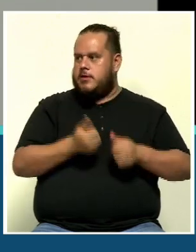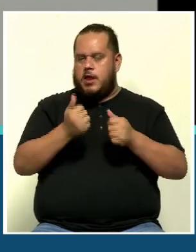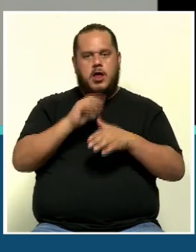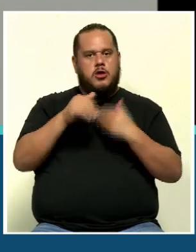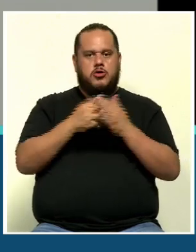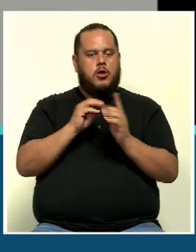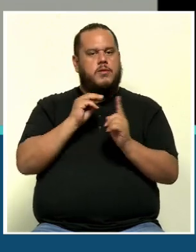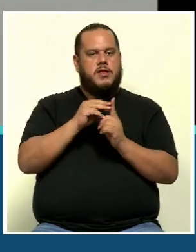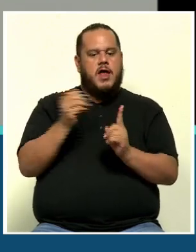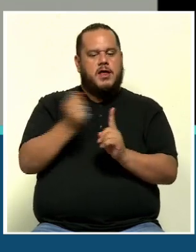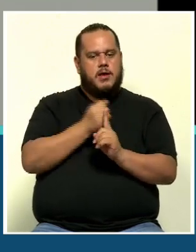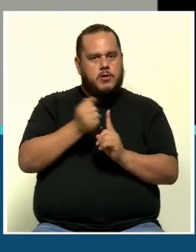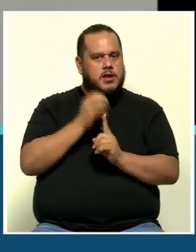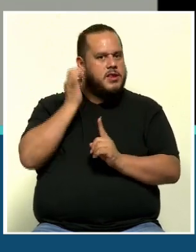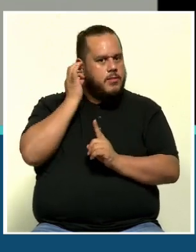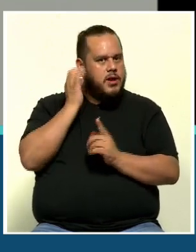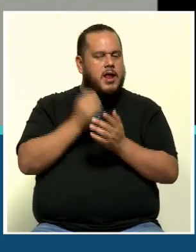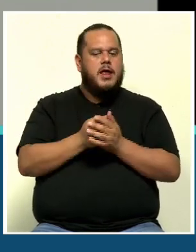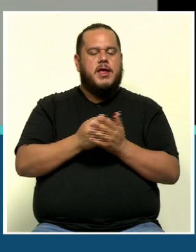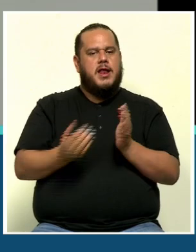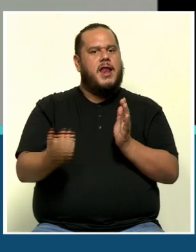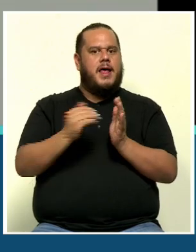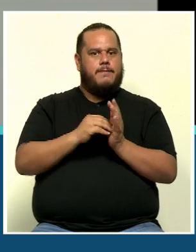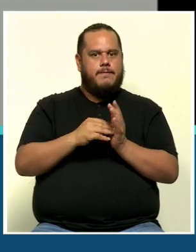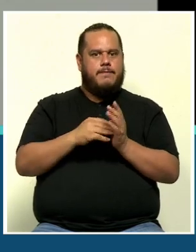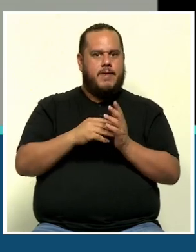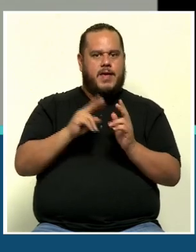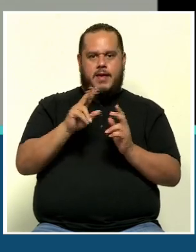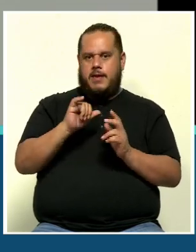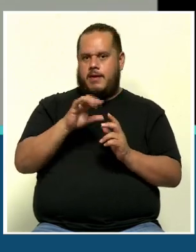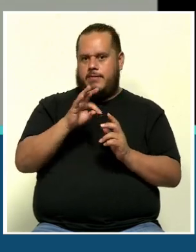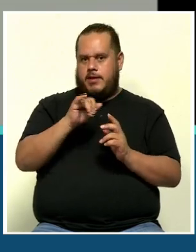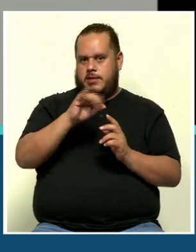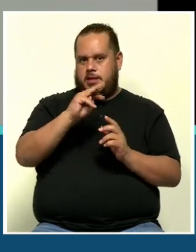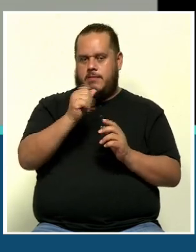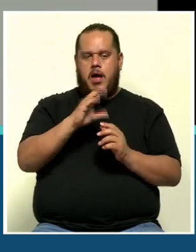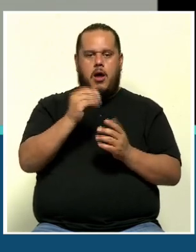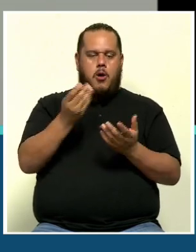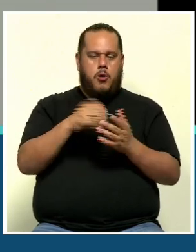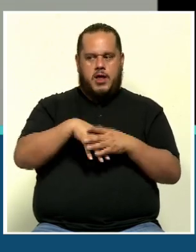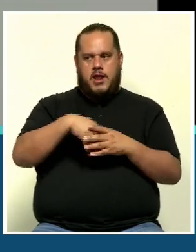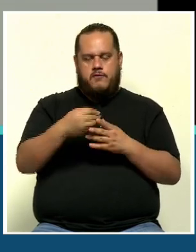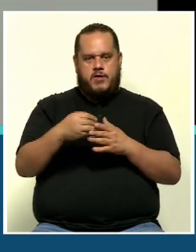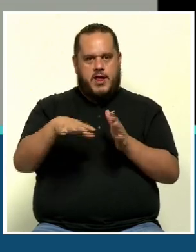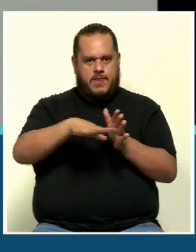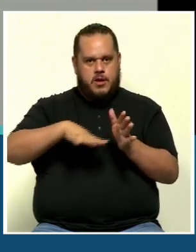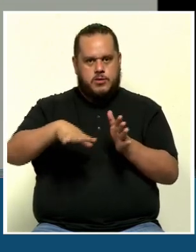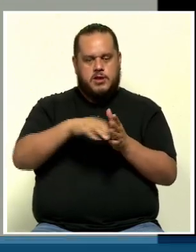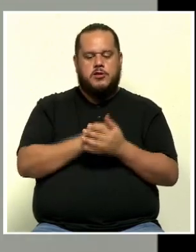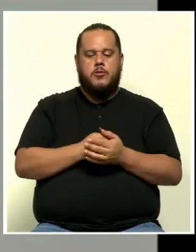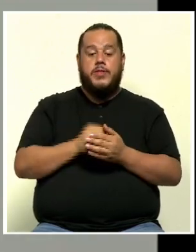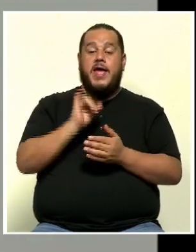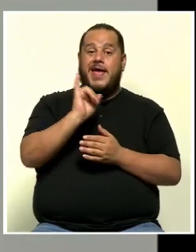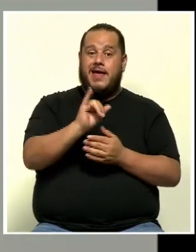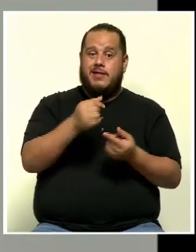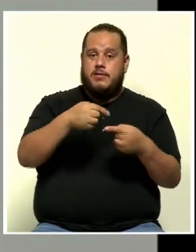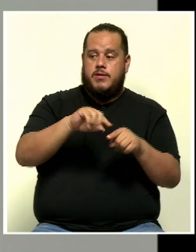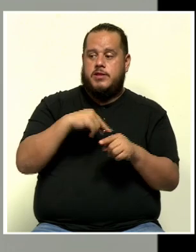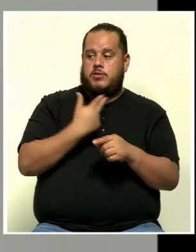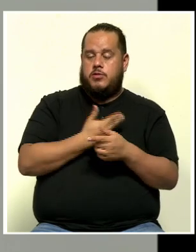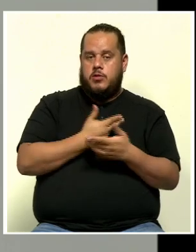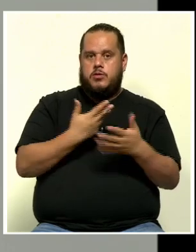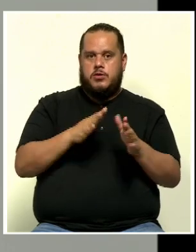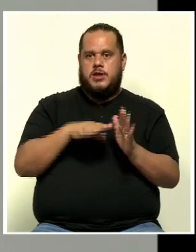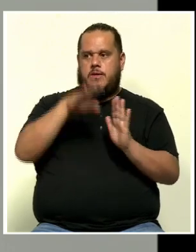violente a la mujer, que la revictimice o que esté fuera de lugar o de contexto. Mientras ello ocurra, hemos dado de